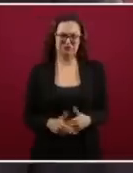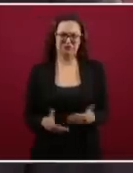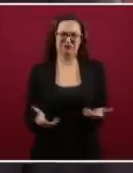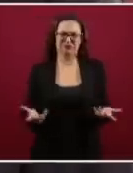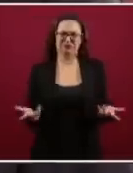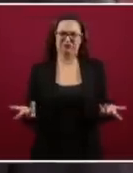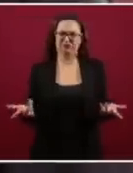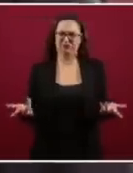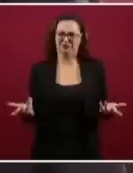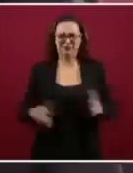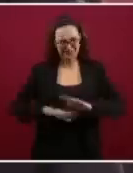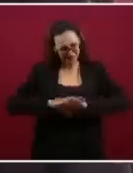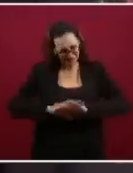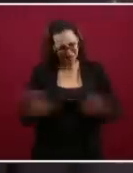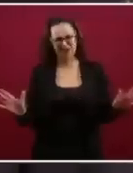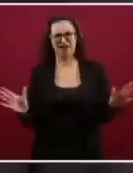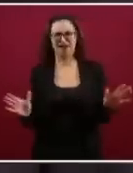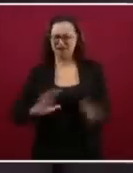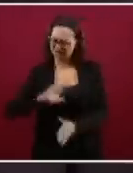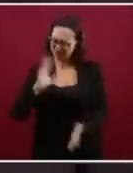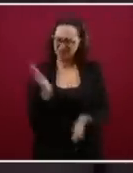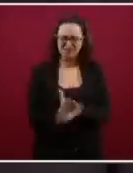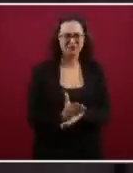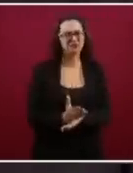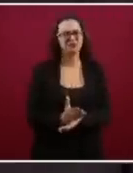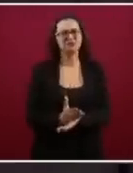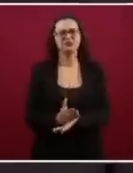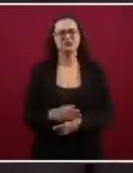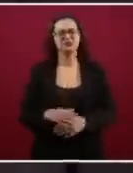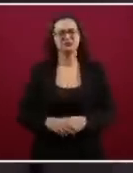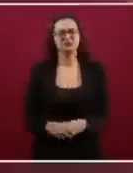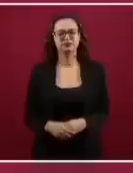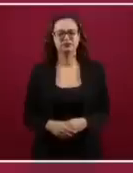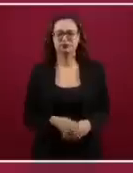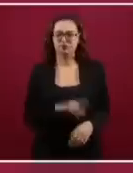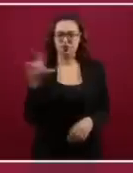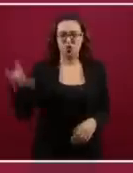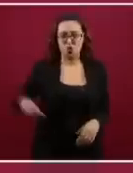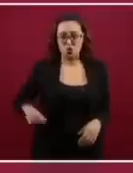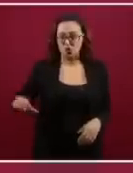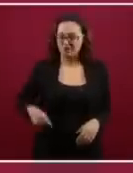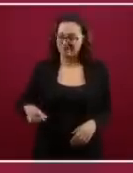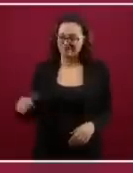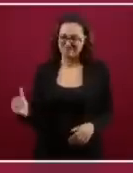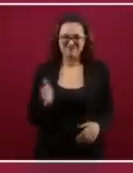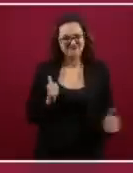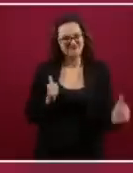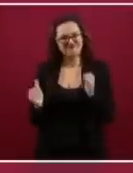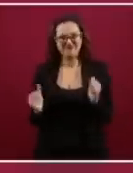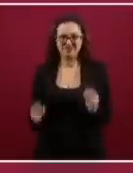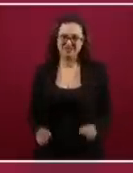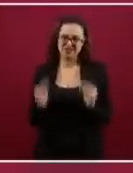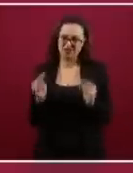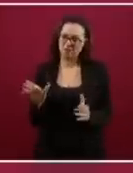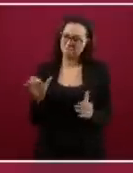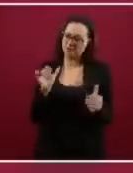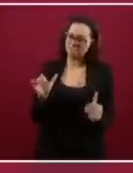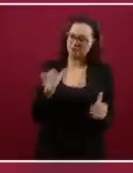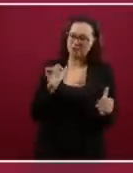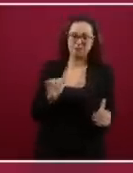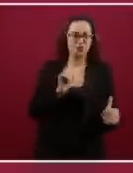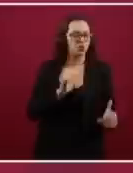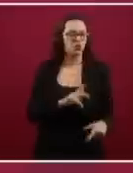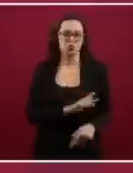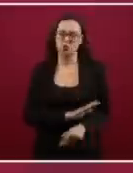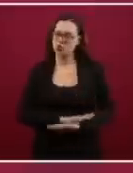Entonces, ya se acabó. El gobierno no es para hacer negocios, es para servirle